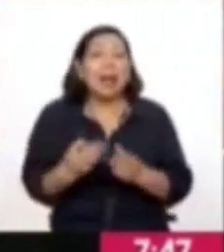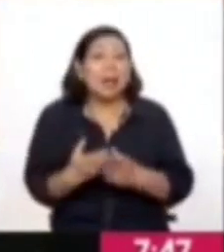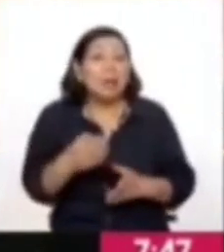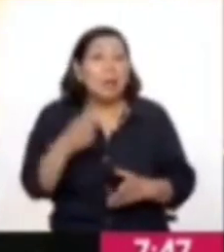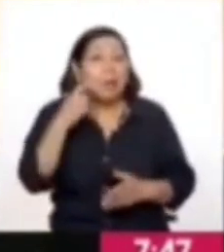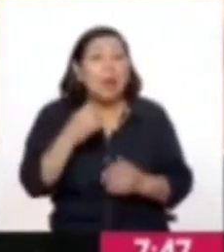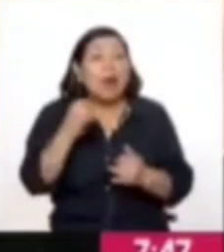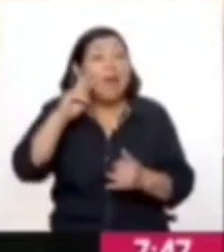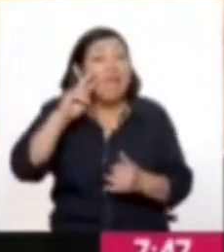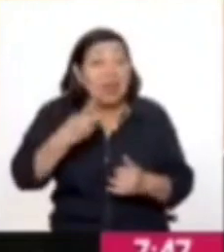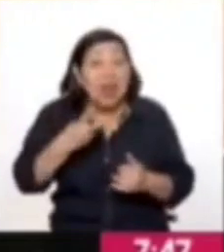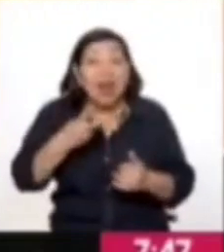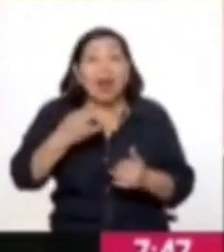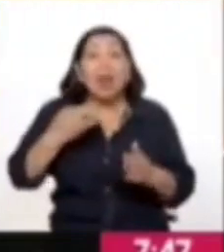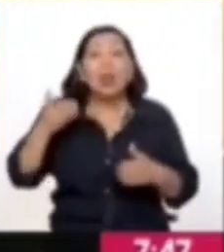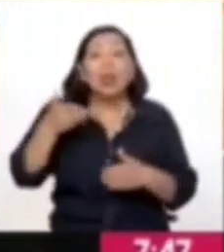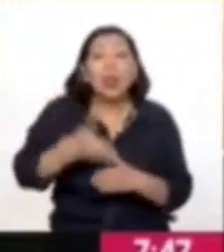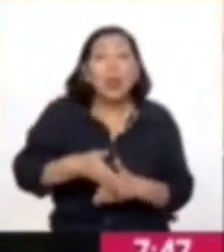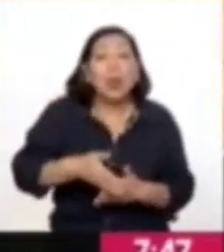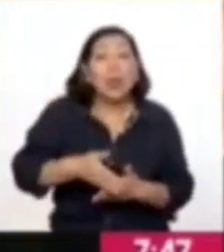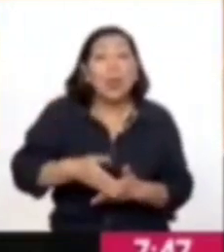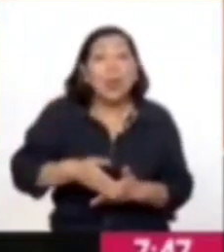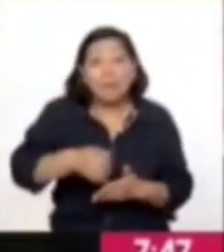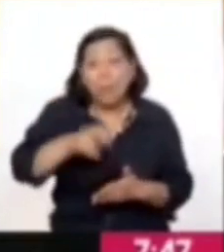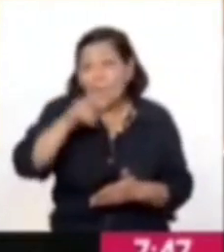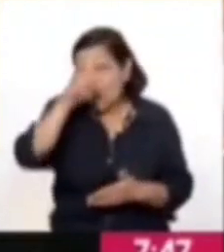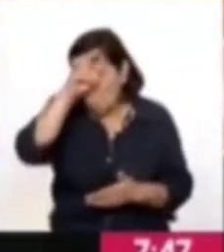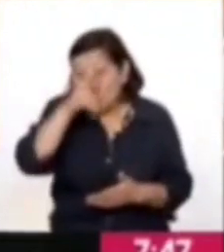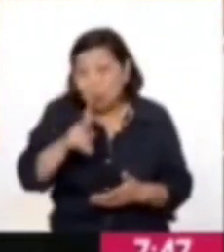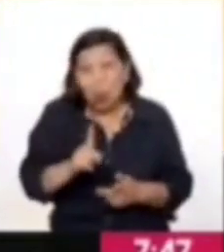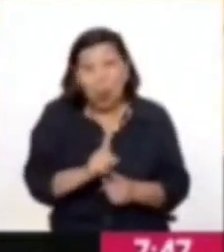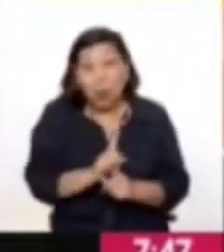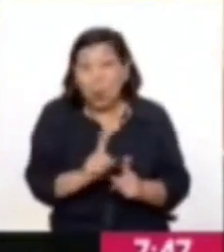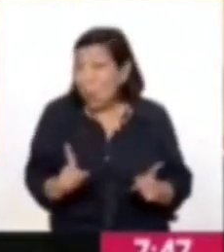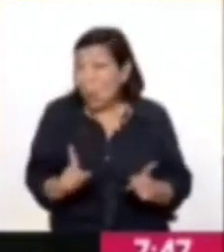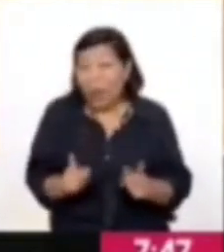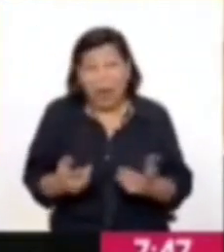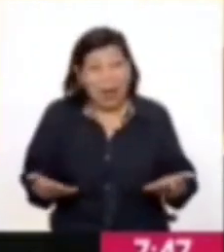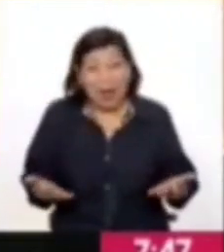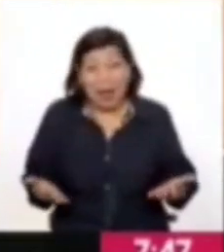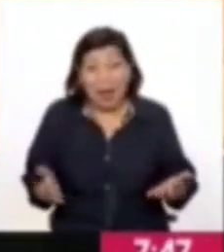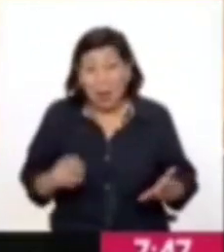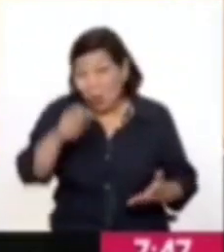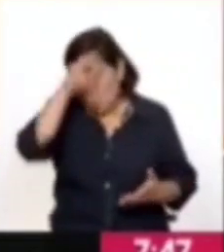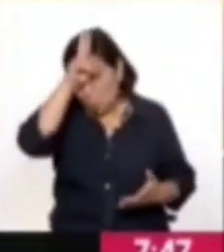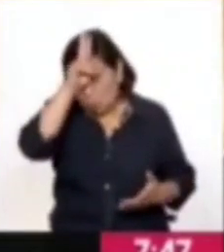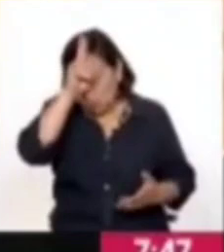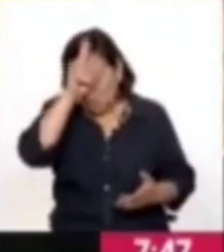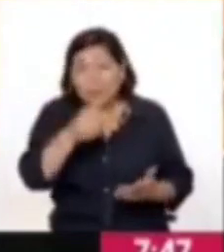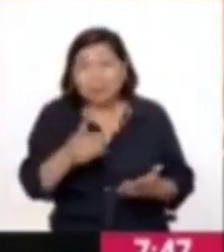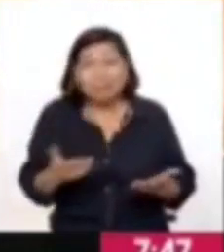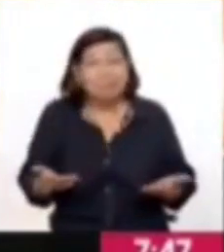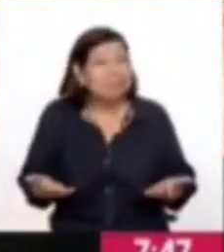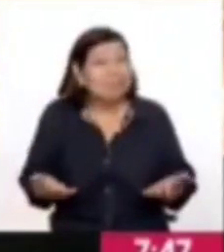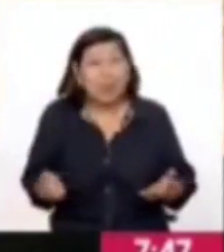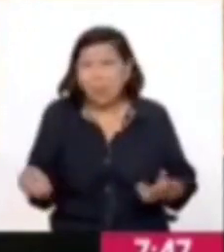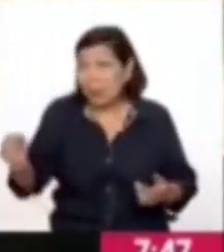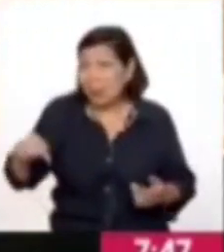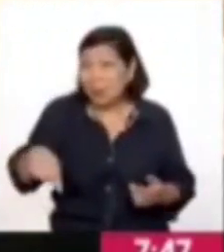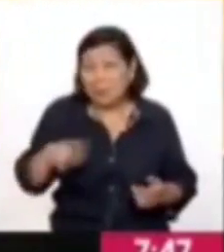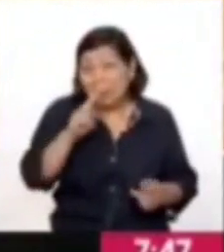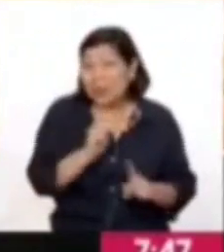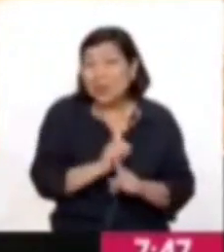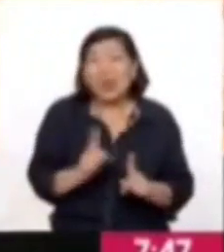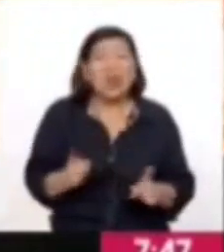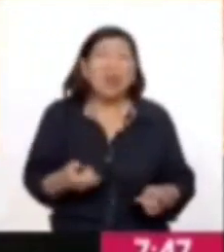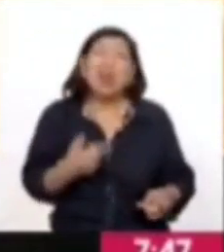su destino final es Cusco. Si no van a llegar al Cusco y si no hay posibilidad de ir al Cusco, simplemente no vienen al